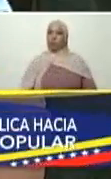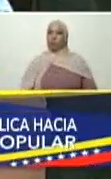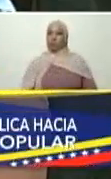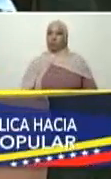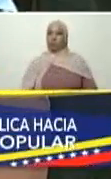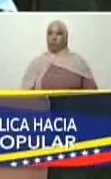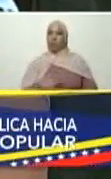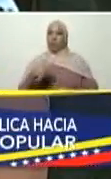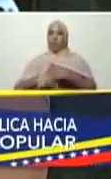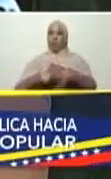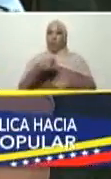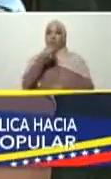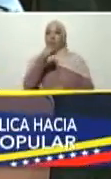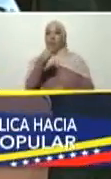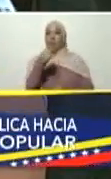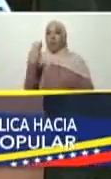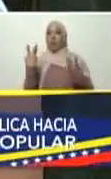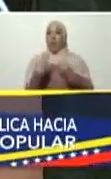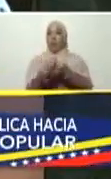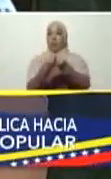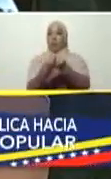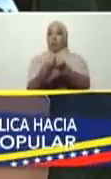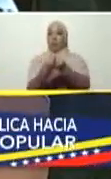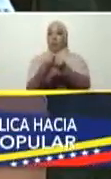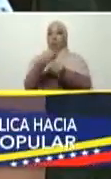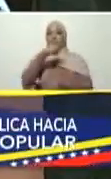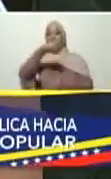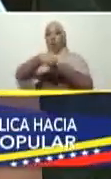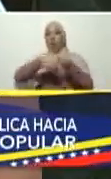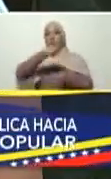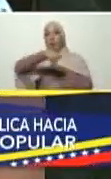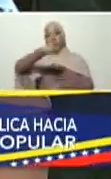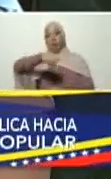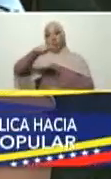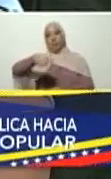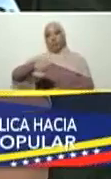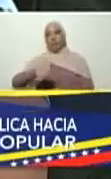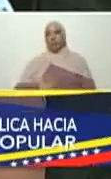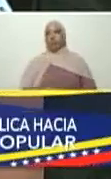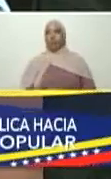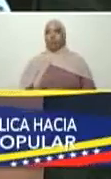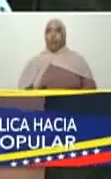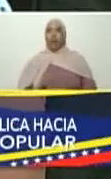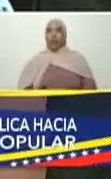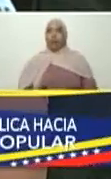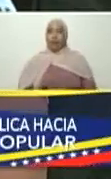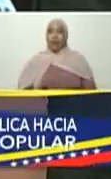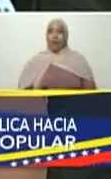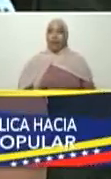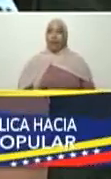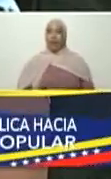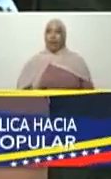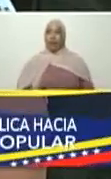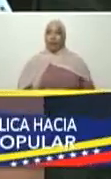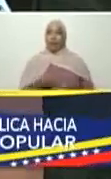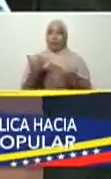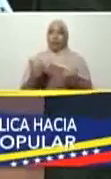esa preconfiguración, pero también entonces evaluábamos y decíamos, ajá, en el 2002, y bajaron, nos decía Llovinando